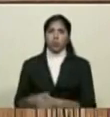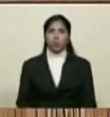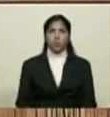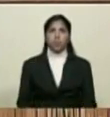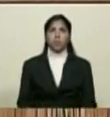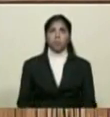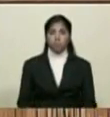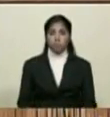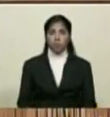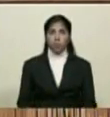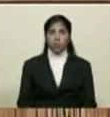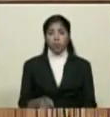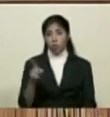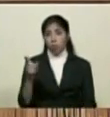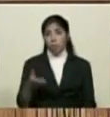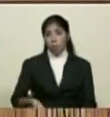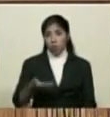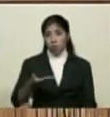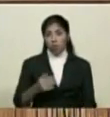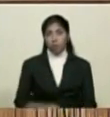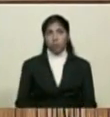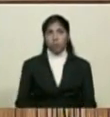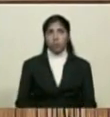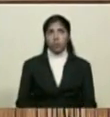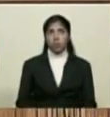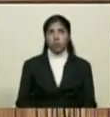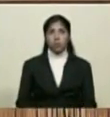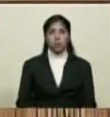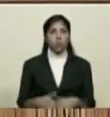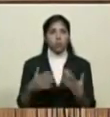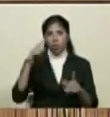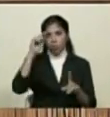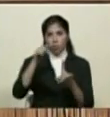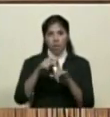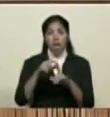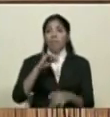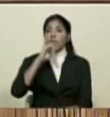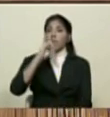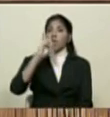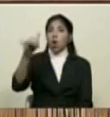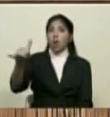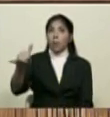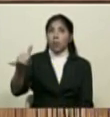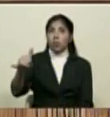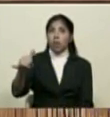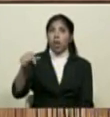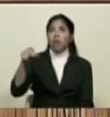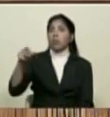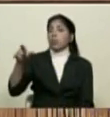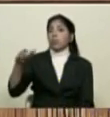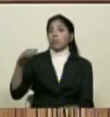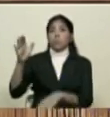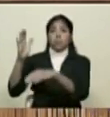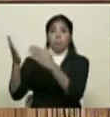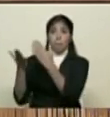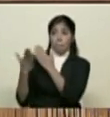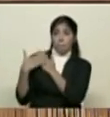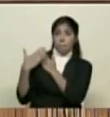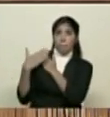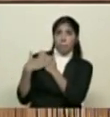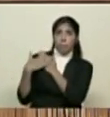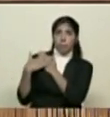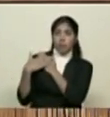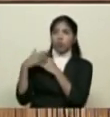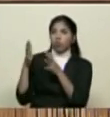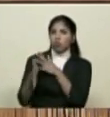los efectos jurídicos. Esta manifestación de voluntad tiene por objeto brindar informaciones que el Ministerio Público solicite con respecto a los